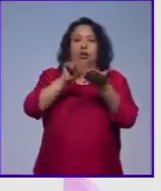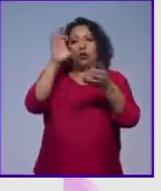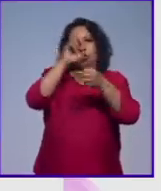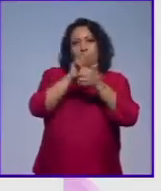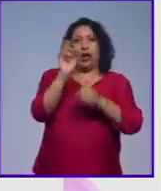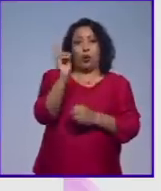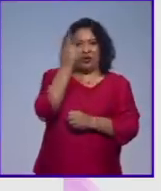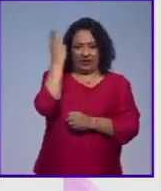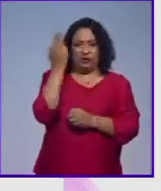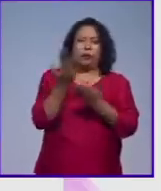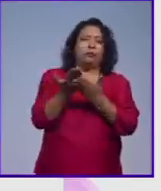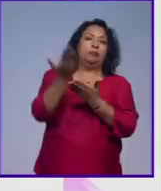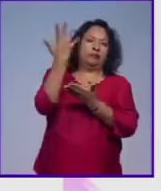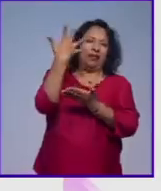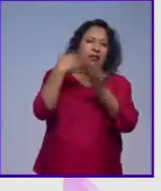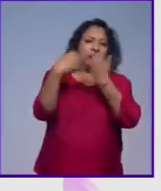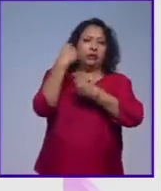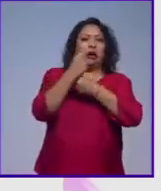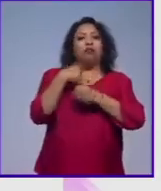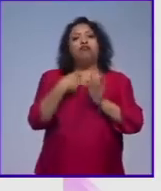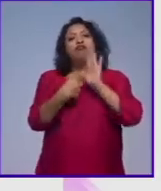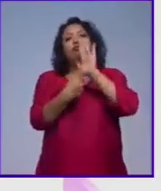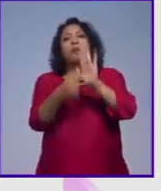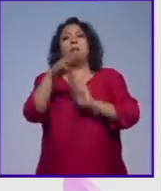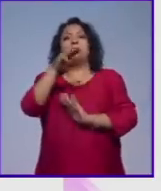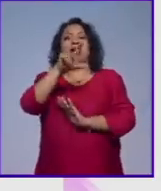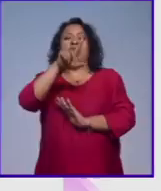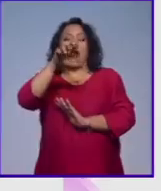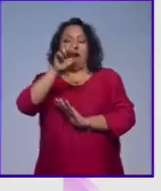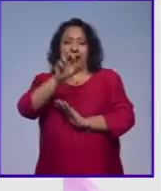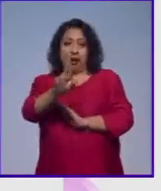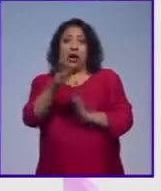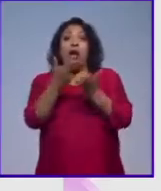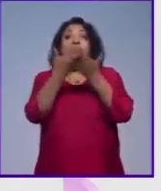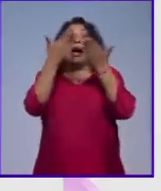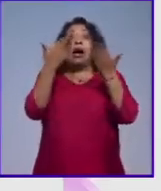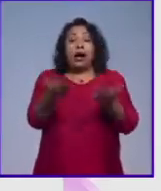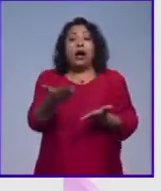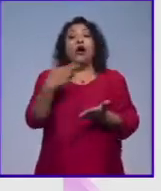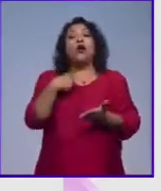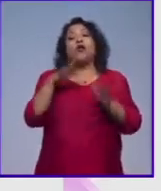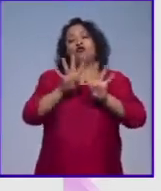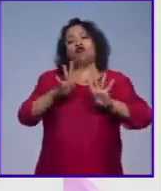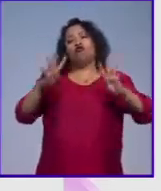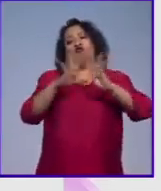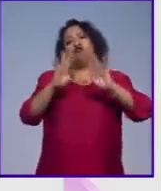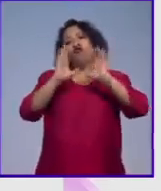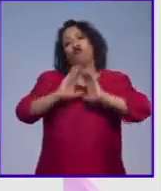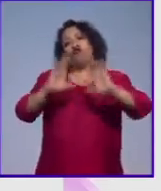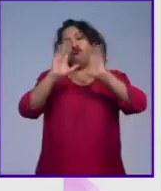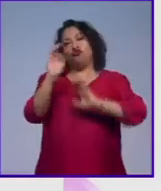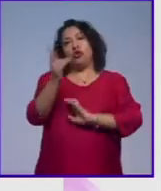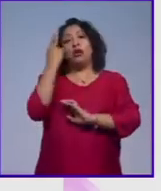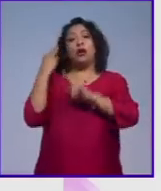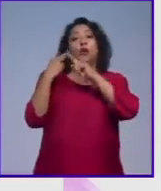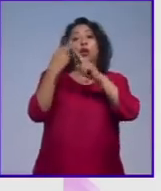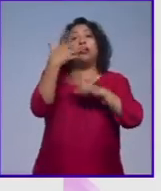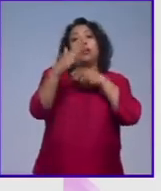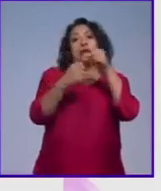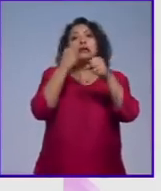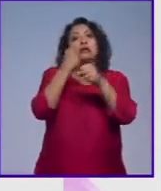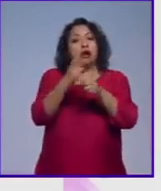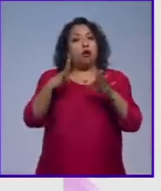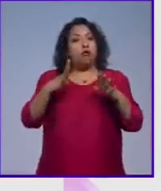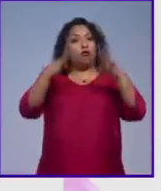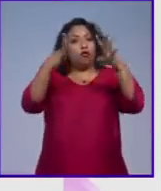En aquella ocasión ofrecieron una obra de Mahler. Ahora, el Coro Filarmónico Universitario celebra 10 años de